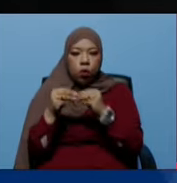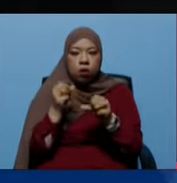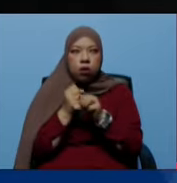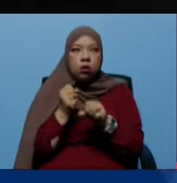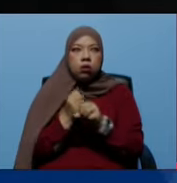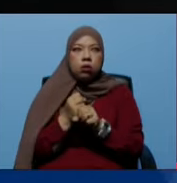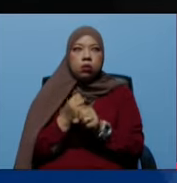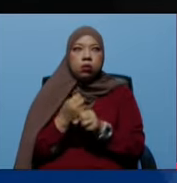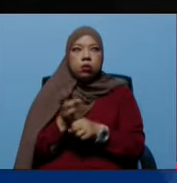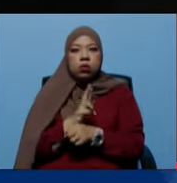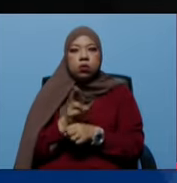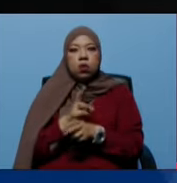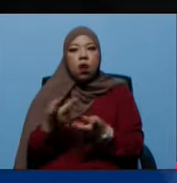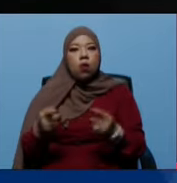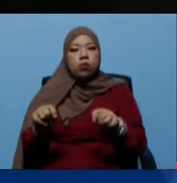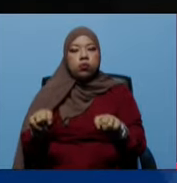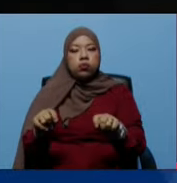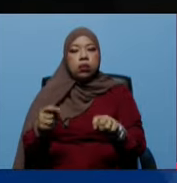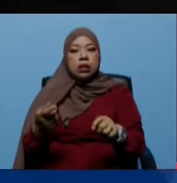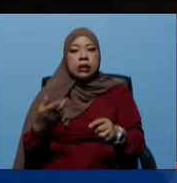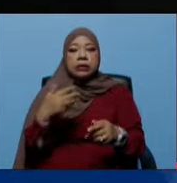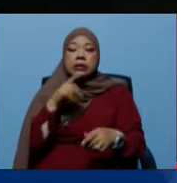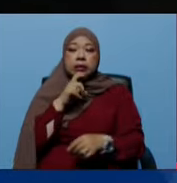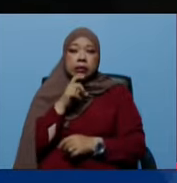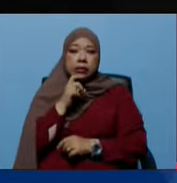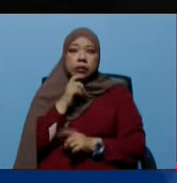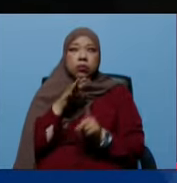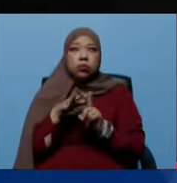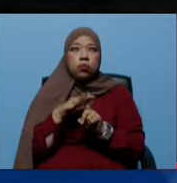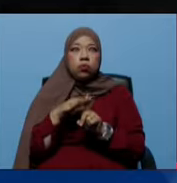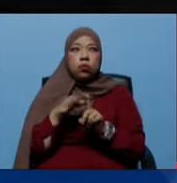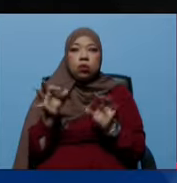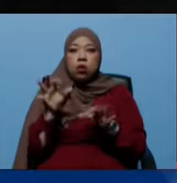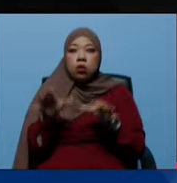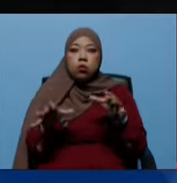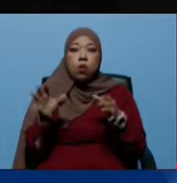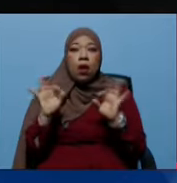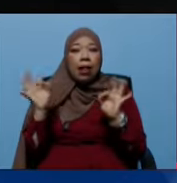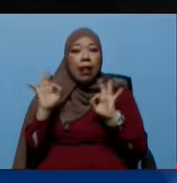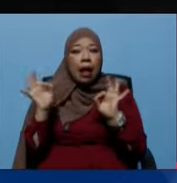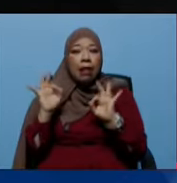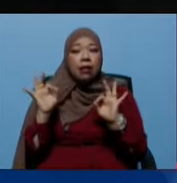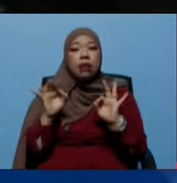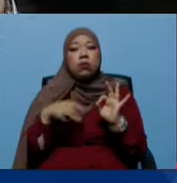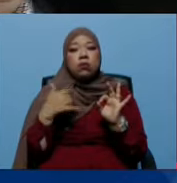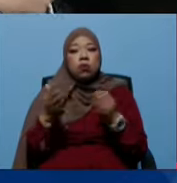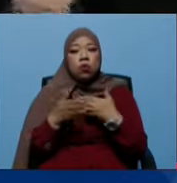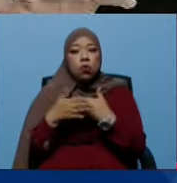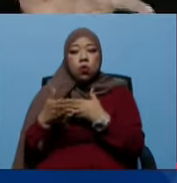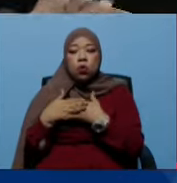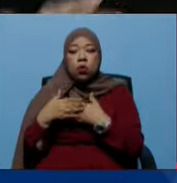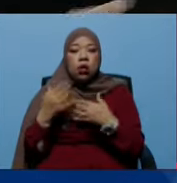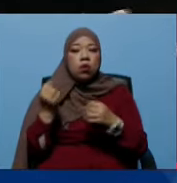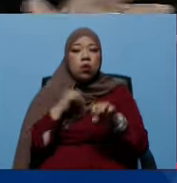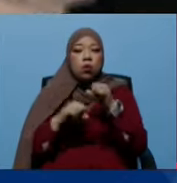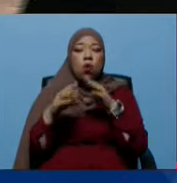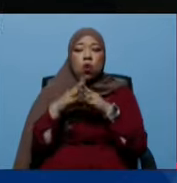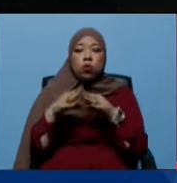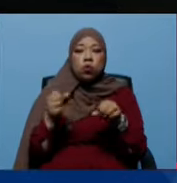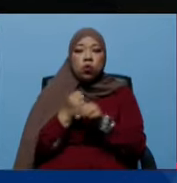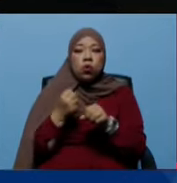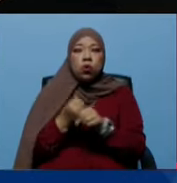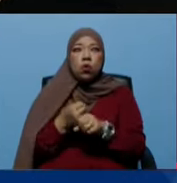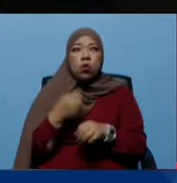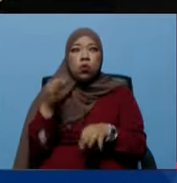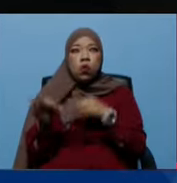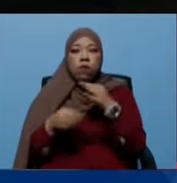Llegó un momento que con el bloqueo y las sanciones nos quedamos sin repuestos, sin nada, y empezaron a pararse todos los equipos, todos los